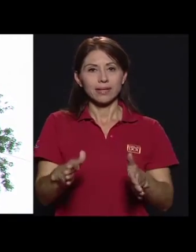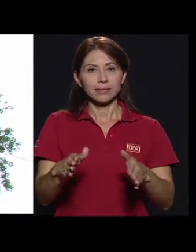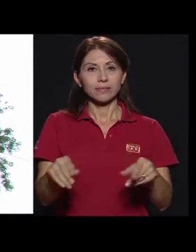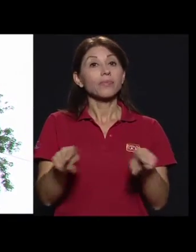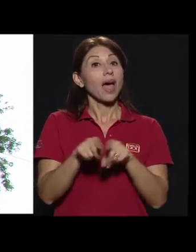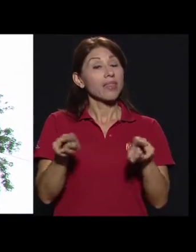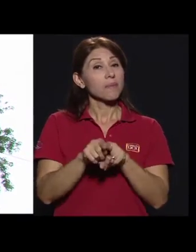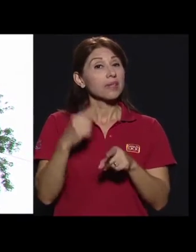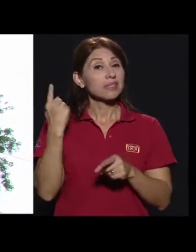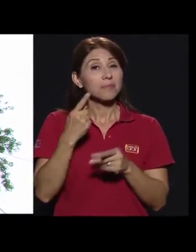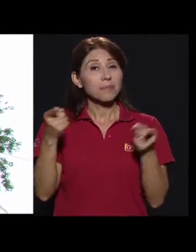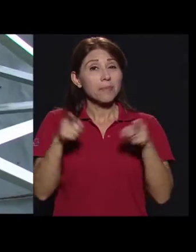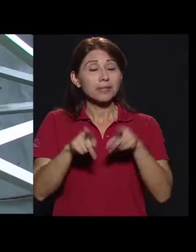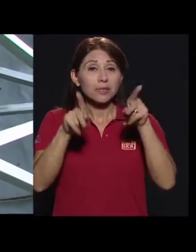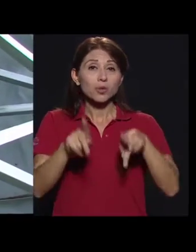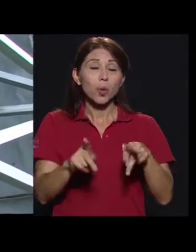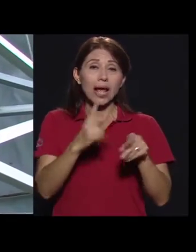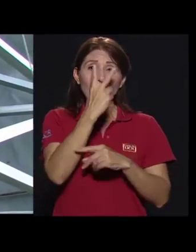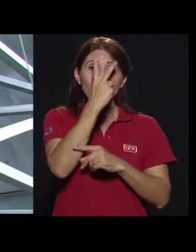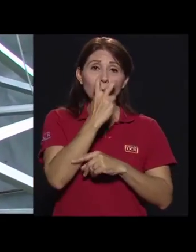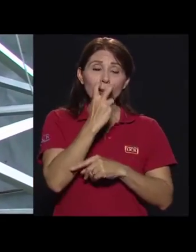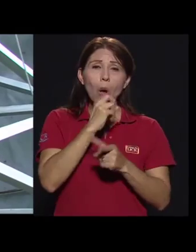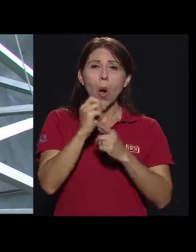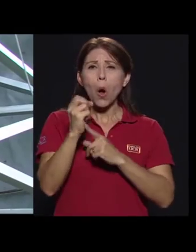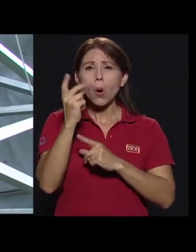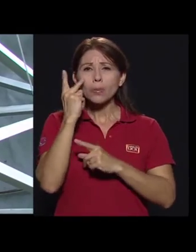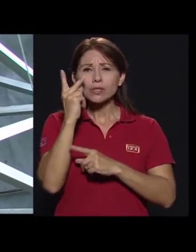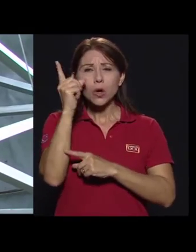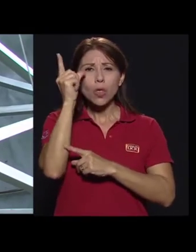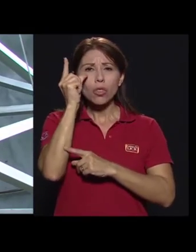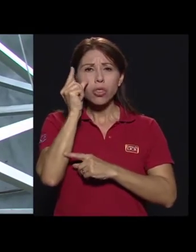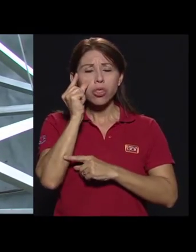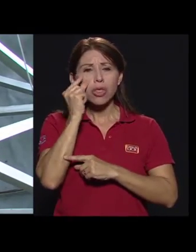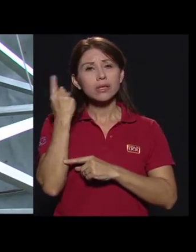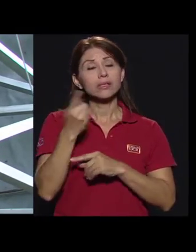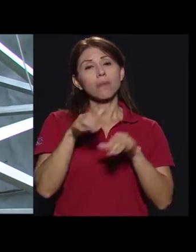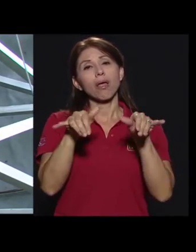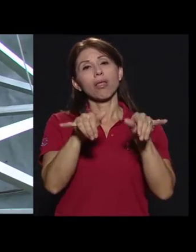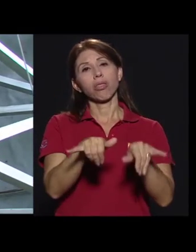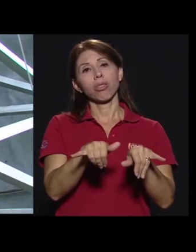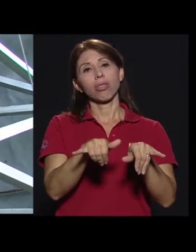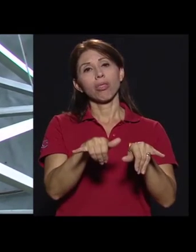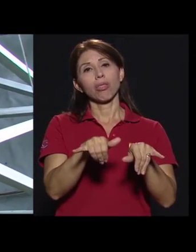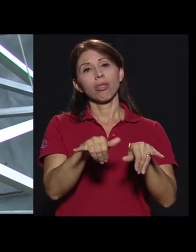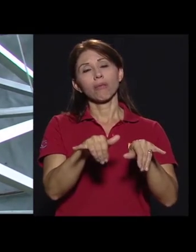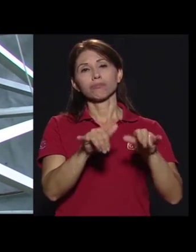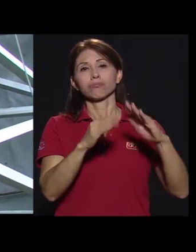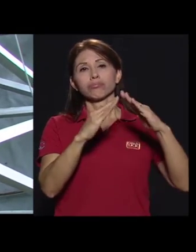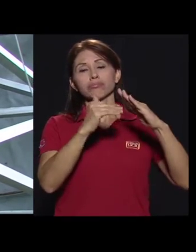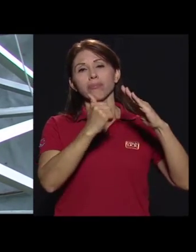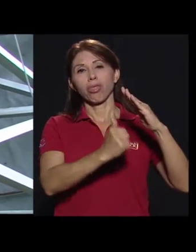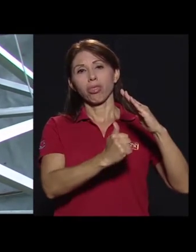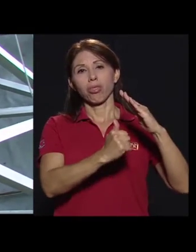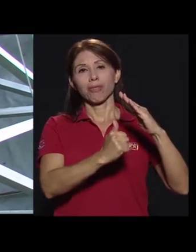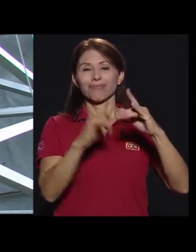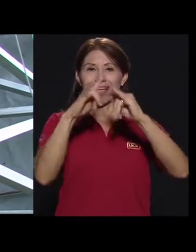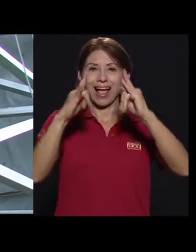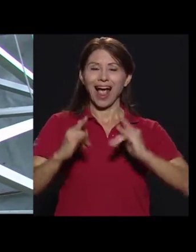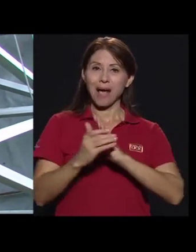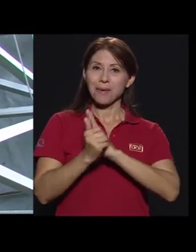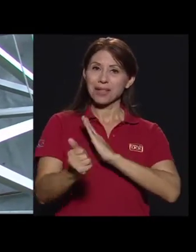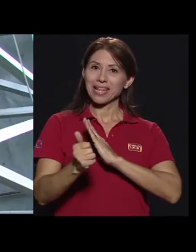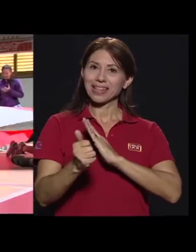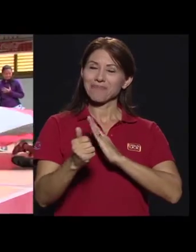Además, es común que las personas con ceguera o baja visión sean personas sedentarias. El Camp Abilities combate esta